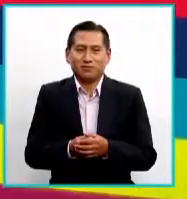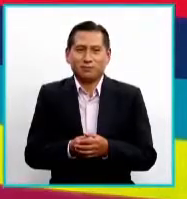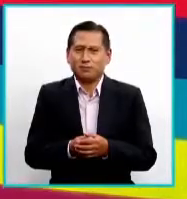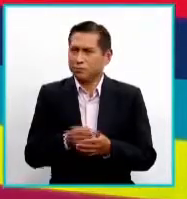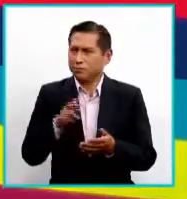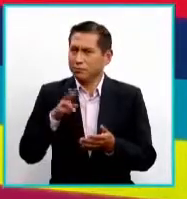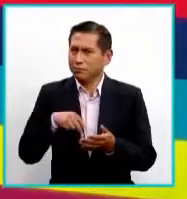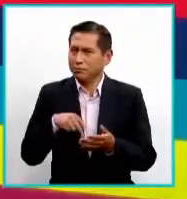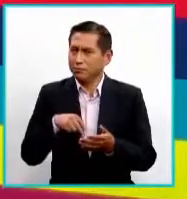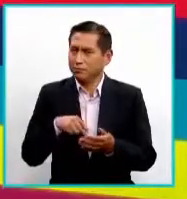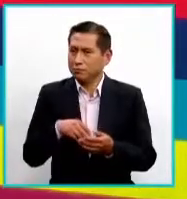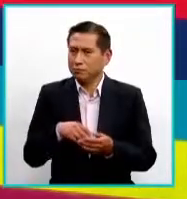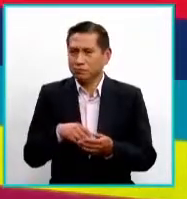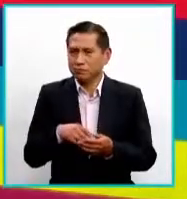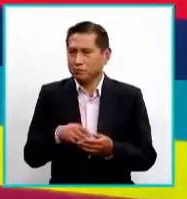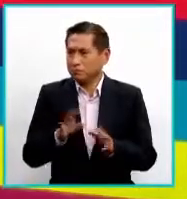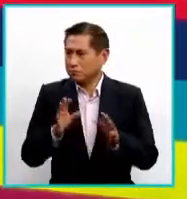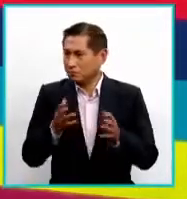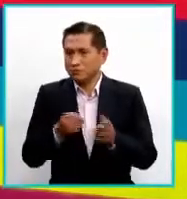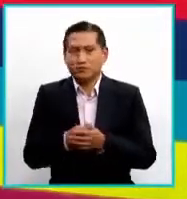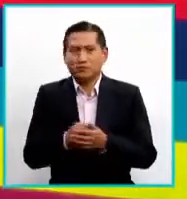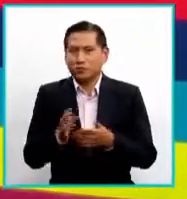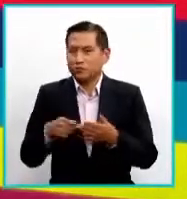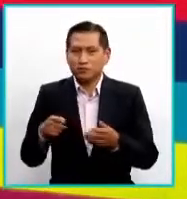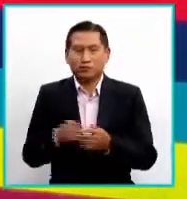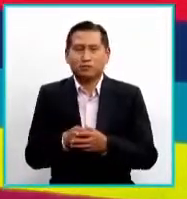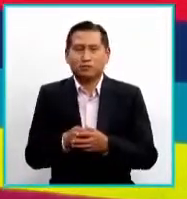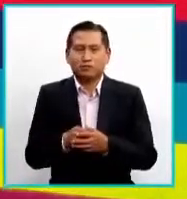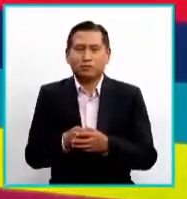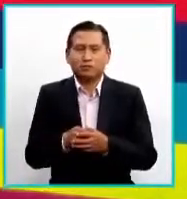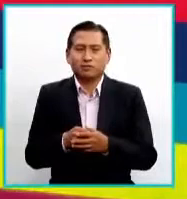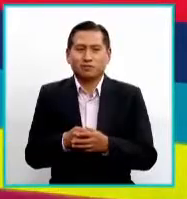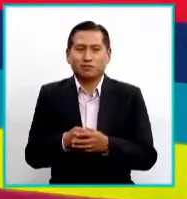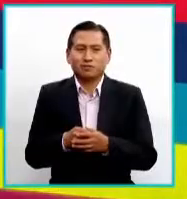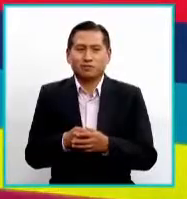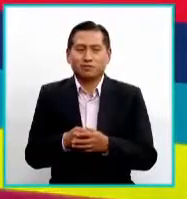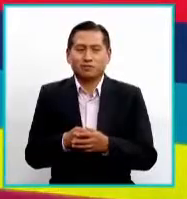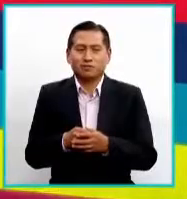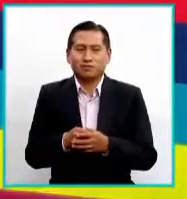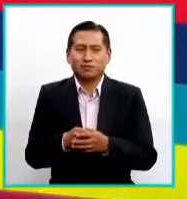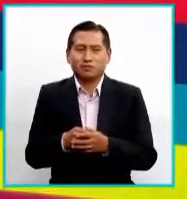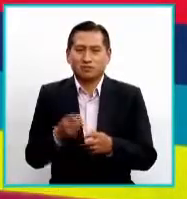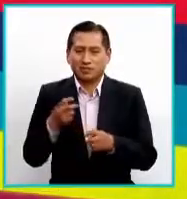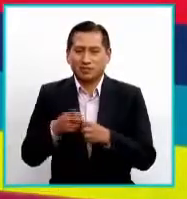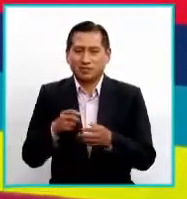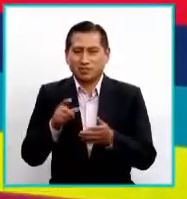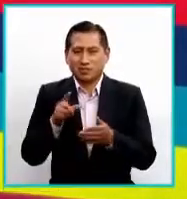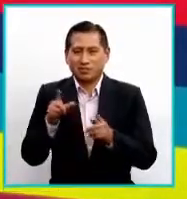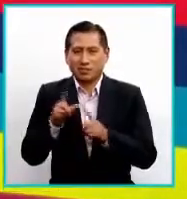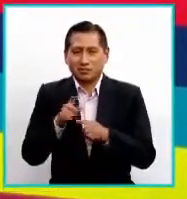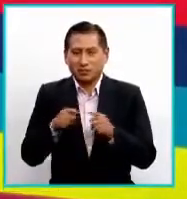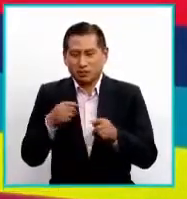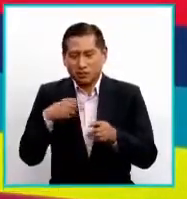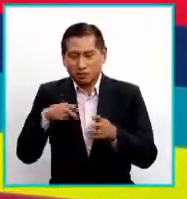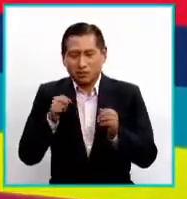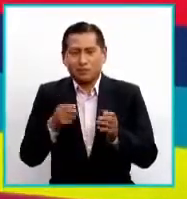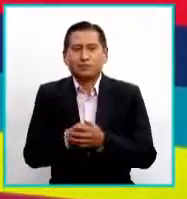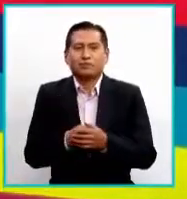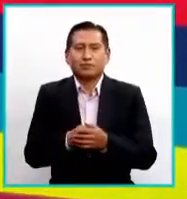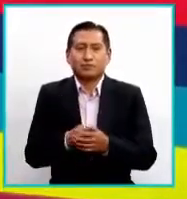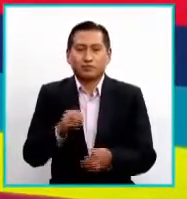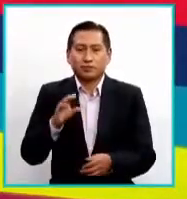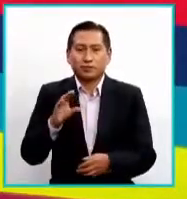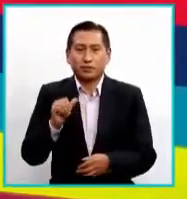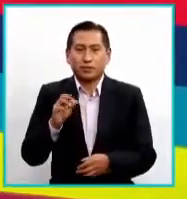¿La leo? No. ¿Deseas leerla? Todos estamos me está costando un poco entender la letra, pero... Pero puedo leerla igual.